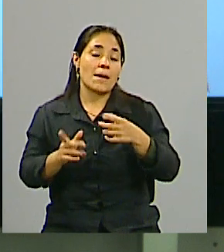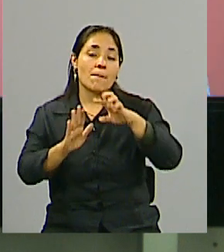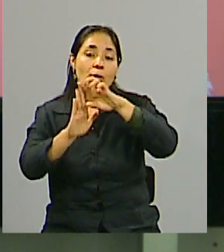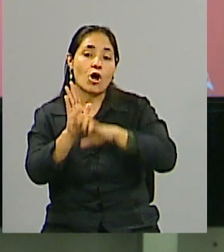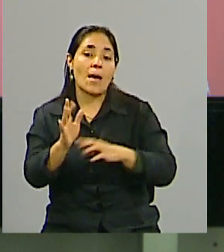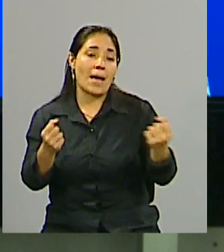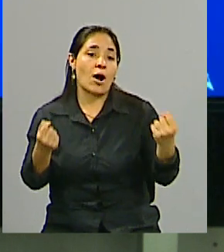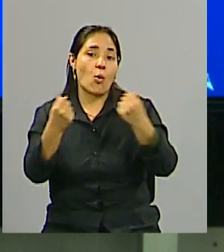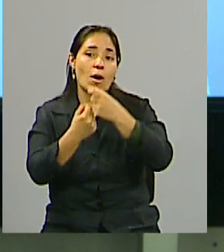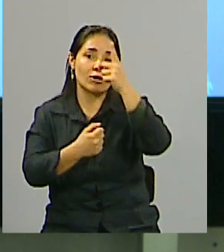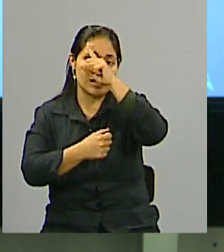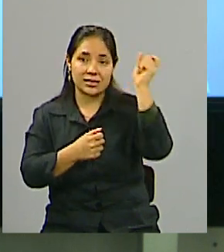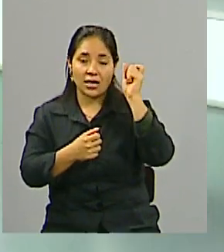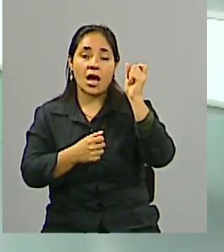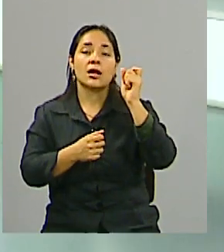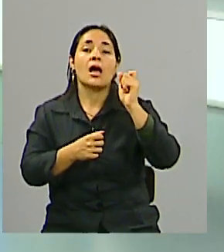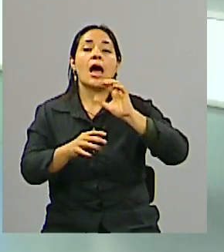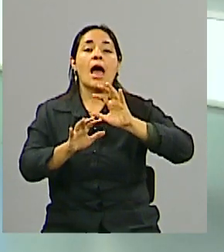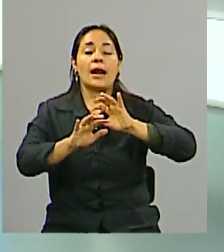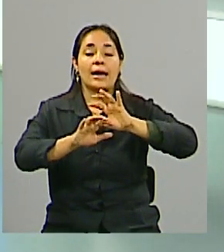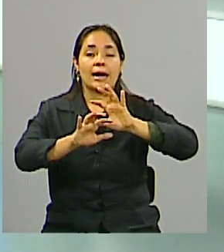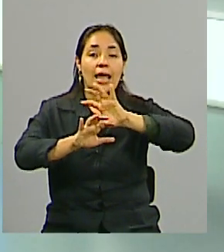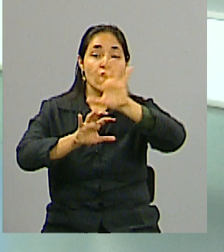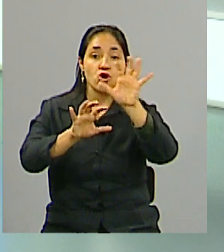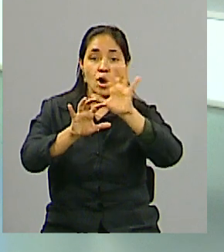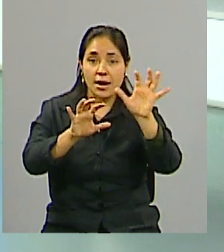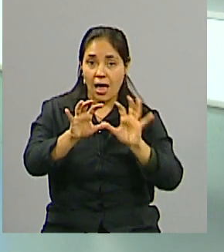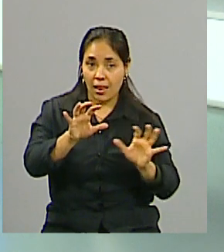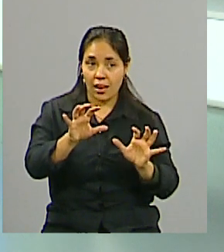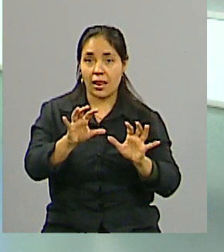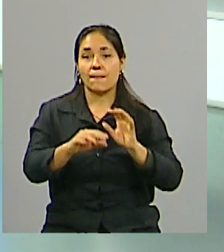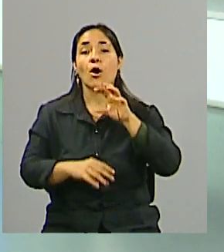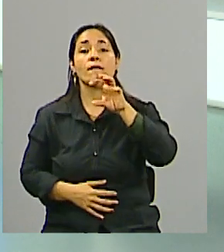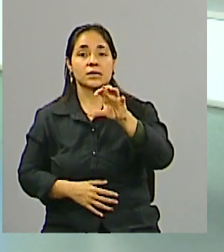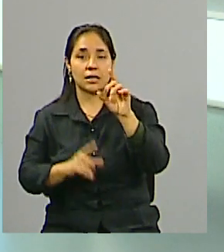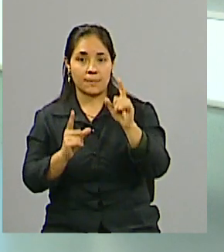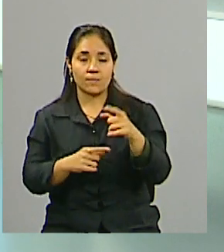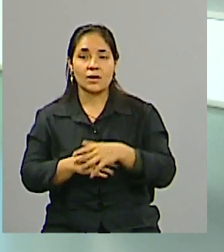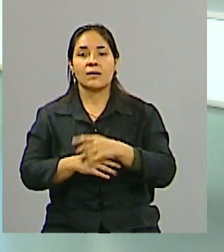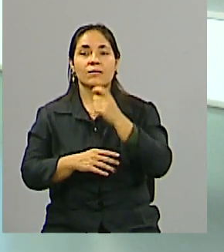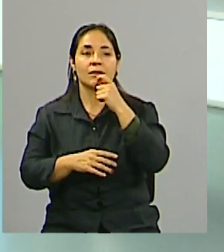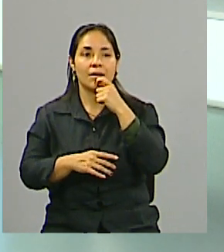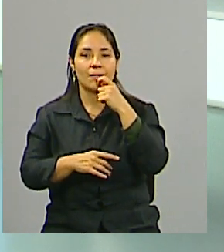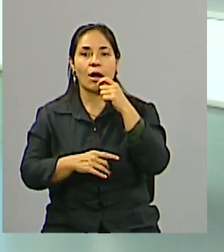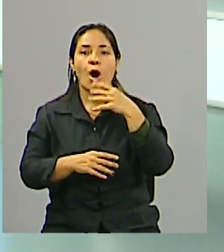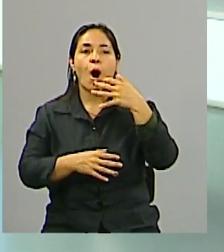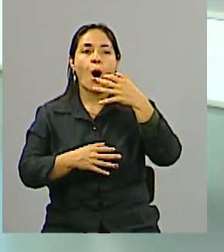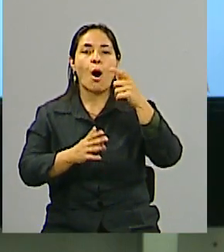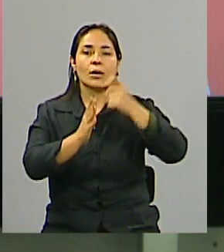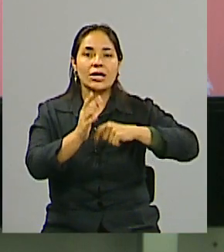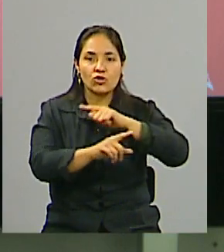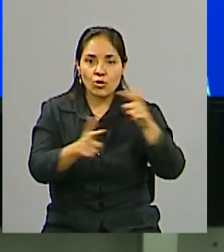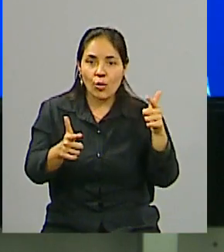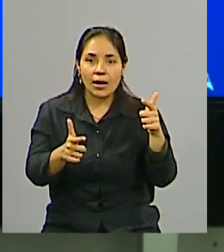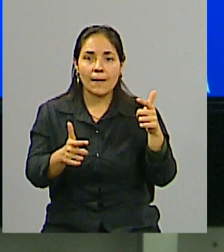acuerdo nacional, regional y provincial, en donde estas cuestiones, en vez de pregonar la informalidad, como dije, se